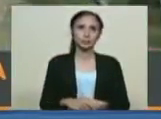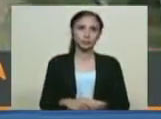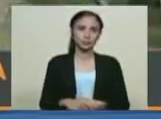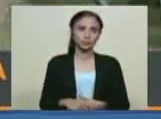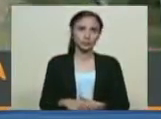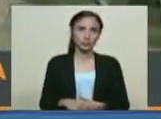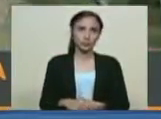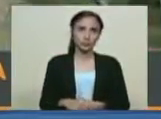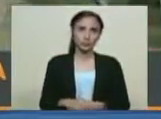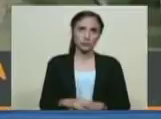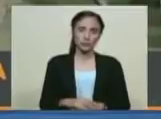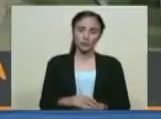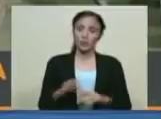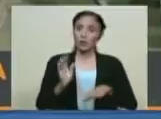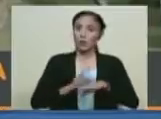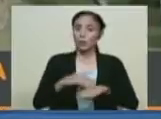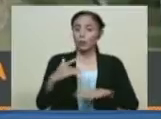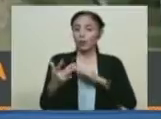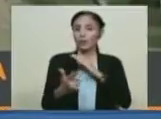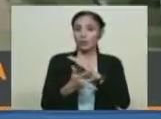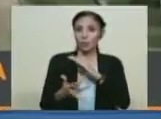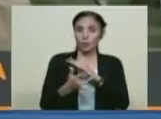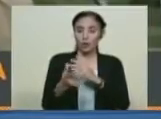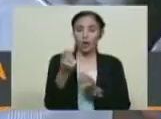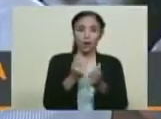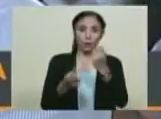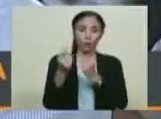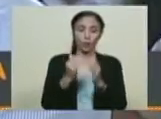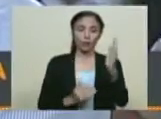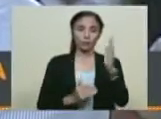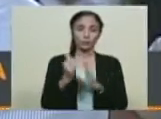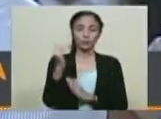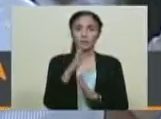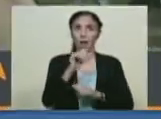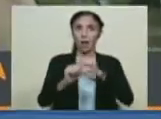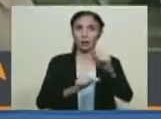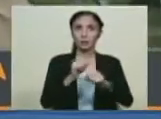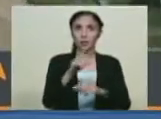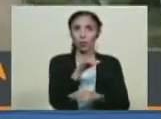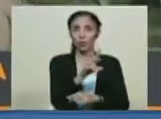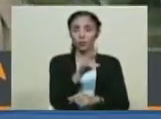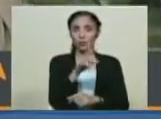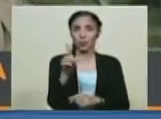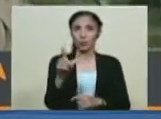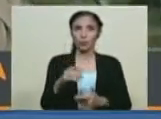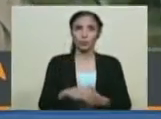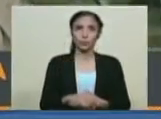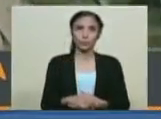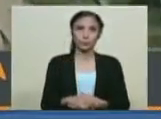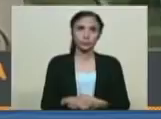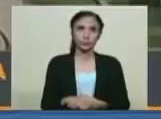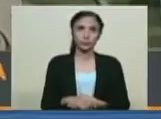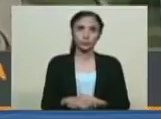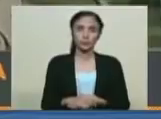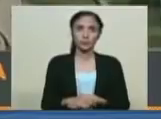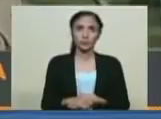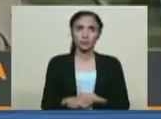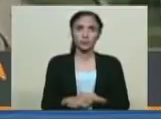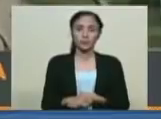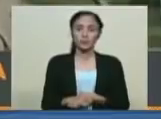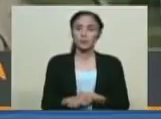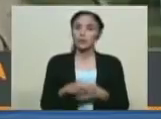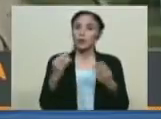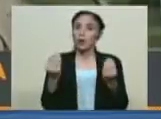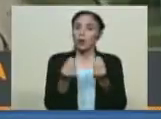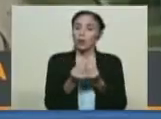económica, tecnológica más importante del siglo XXI. Y con la China tenemos